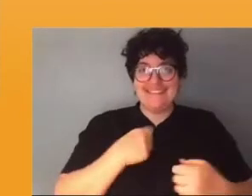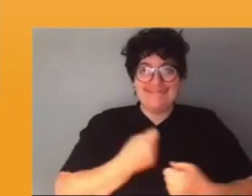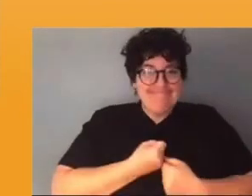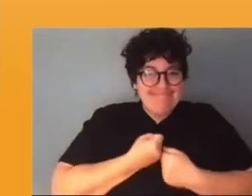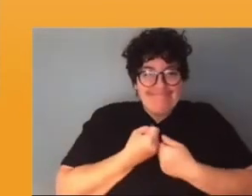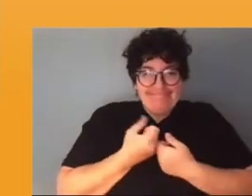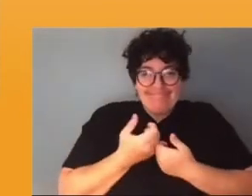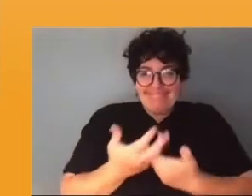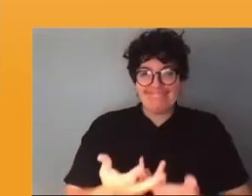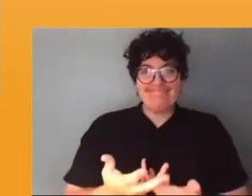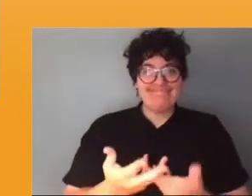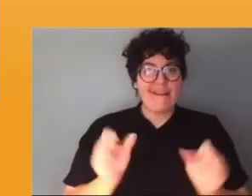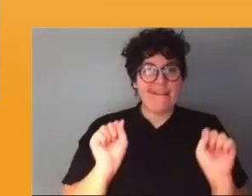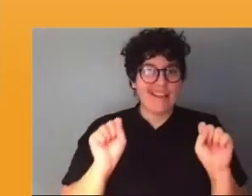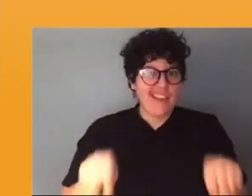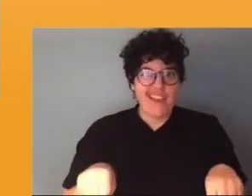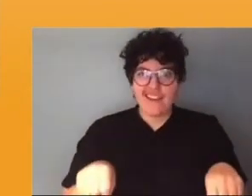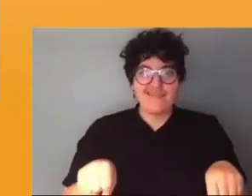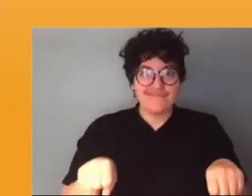pude